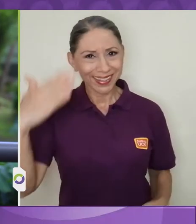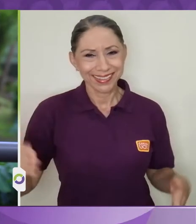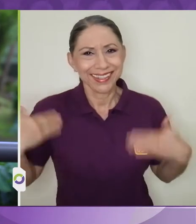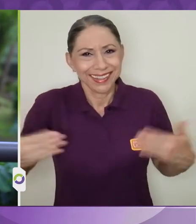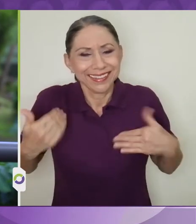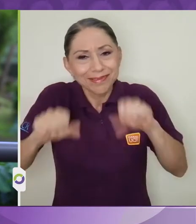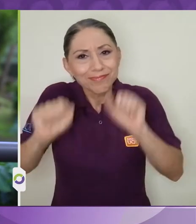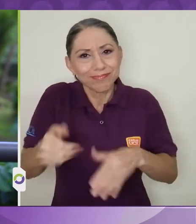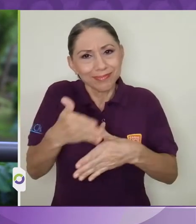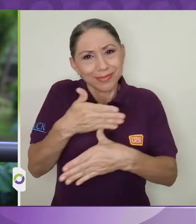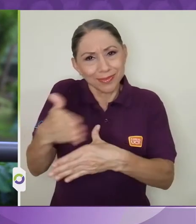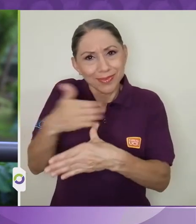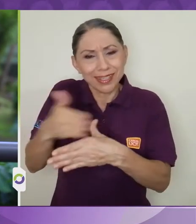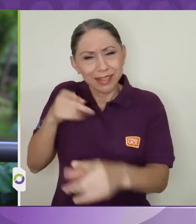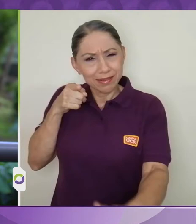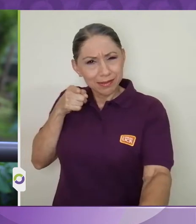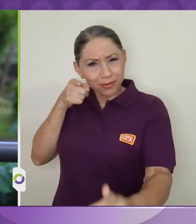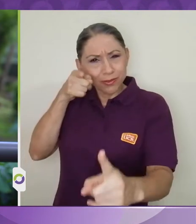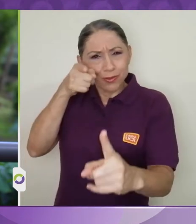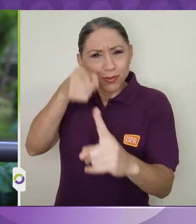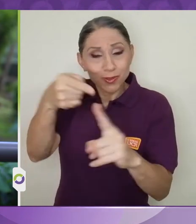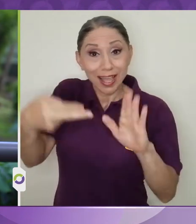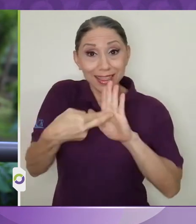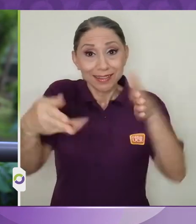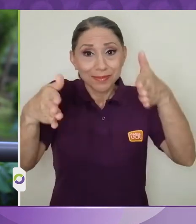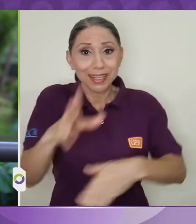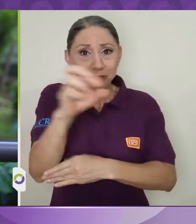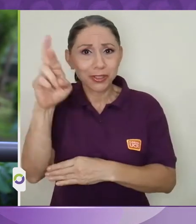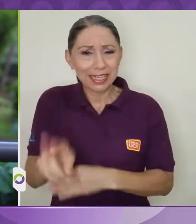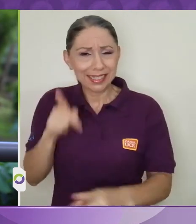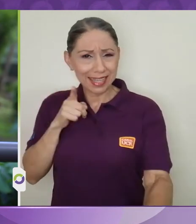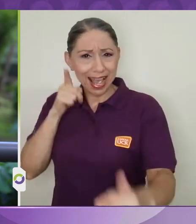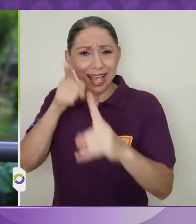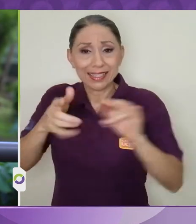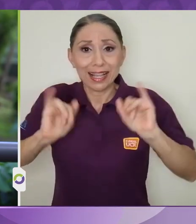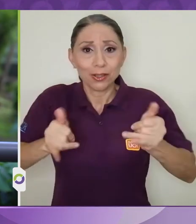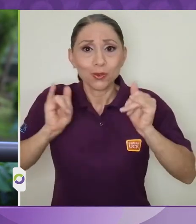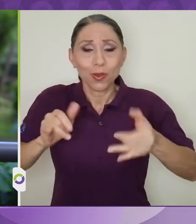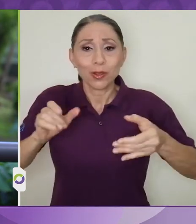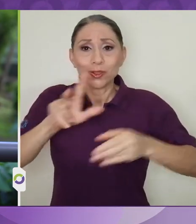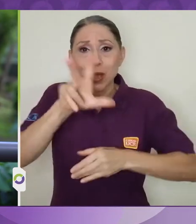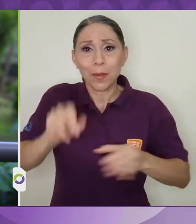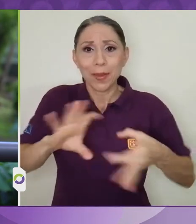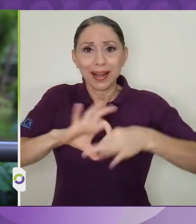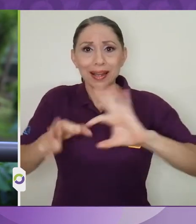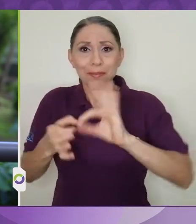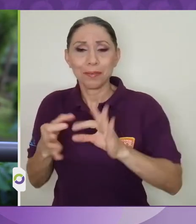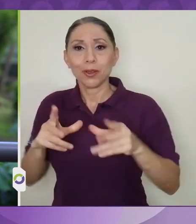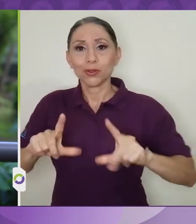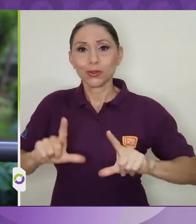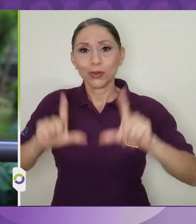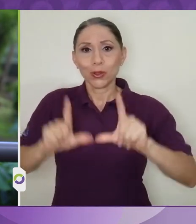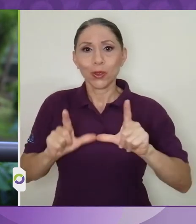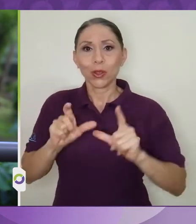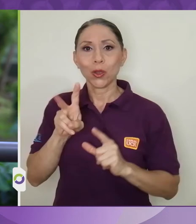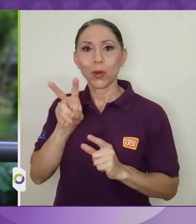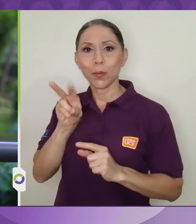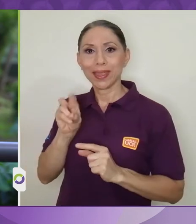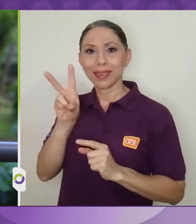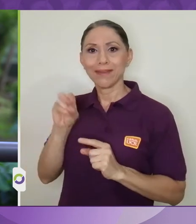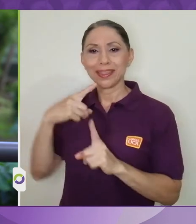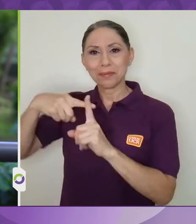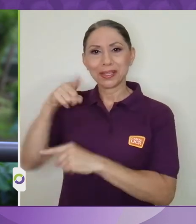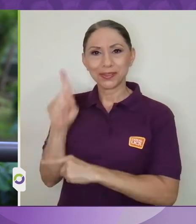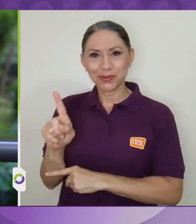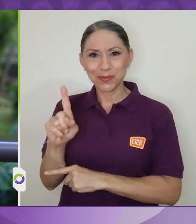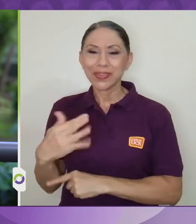Hola, qué alegría poder compartir la ruta de la delegación costarricense hacia los Juegos Paralímpicos de Tokio 2020 más uno, gracias